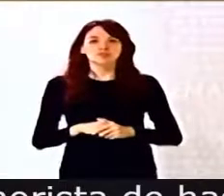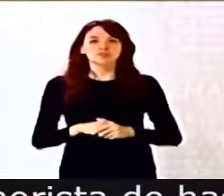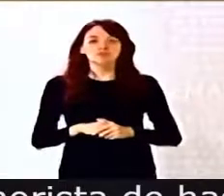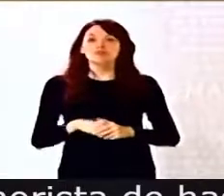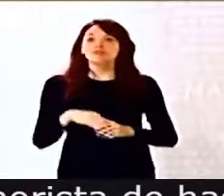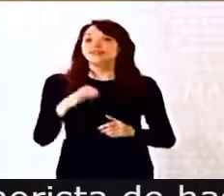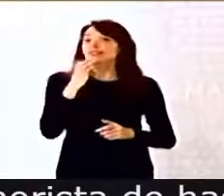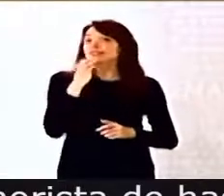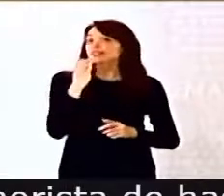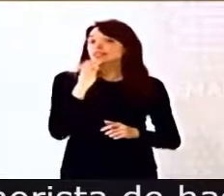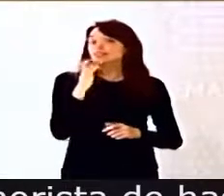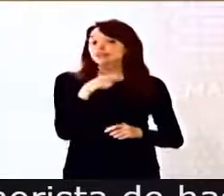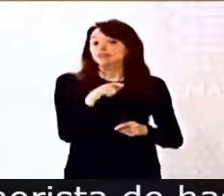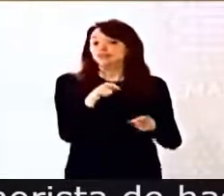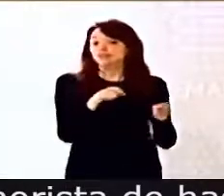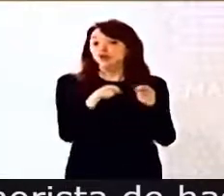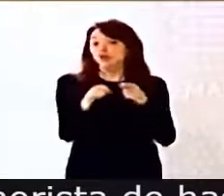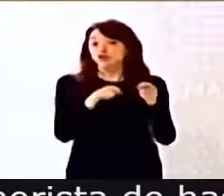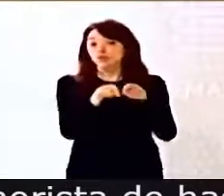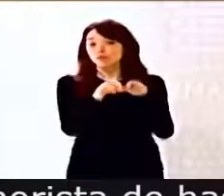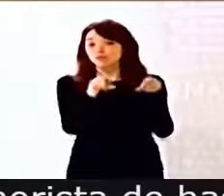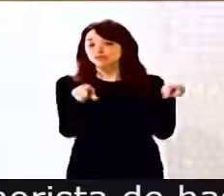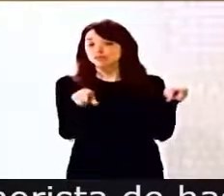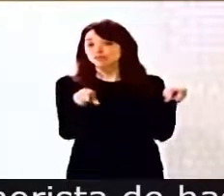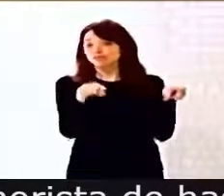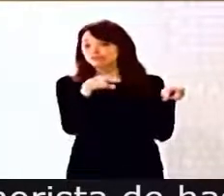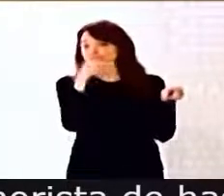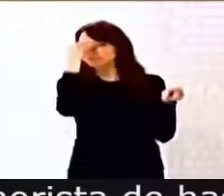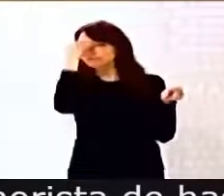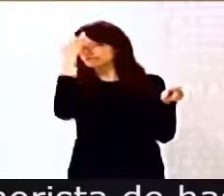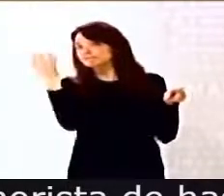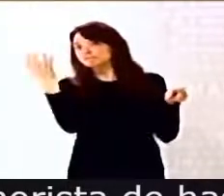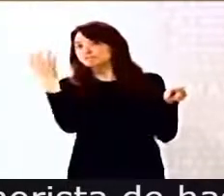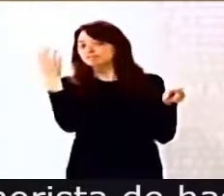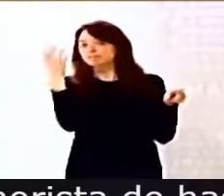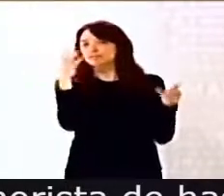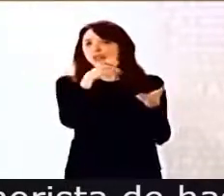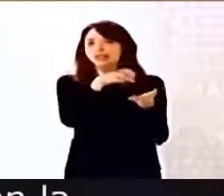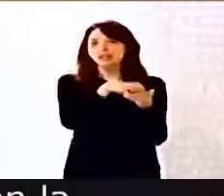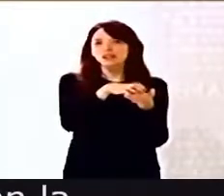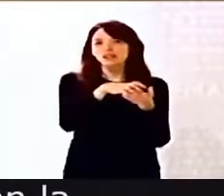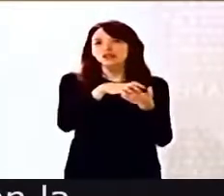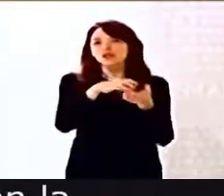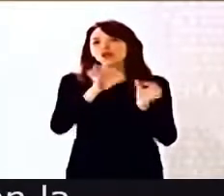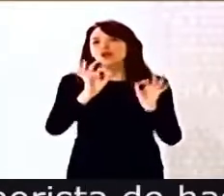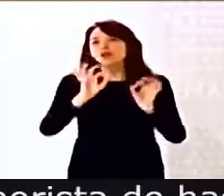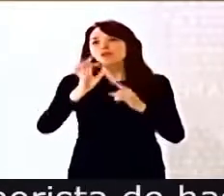siempre que no estén o que no tengan la consideración de centro o de parque comercial.